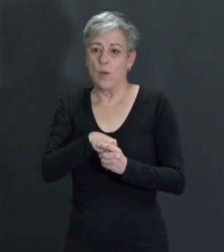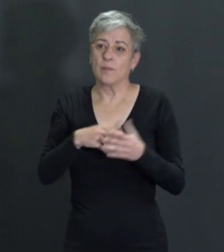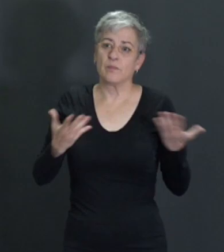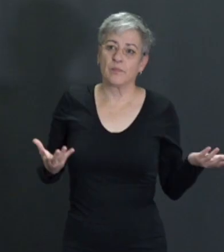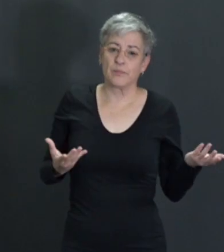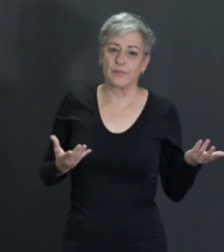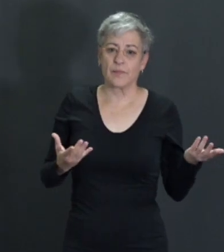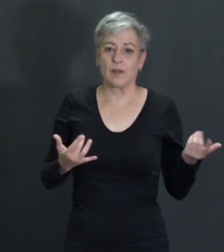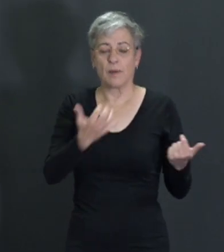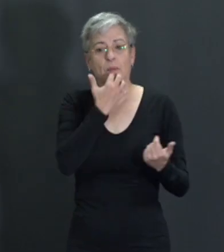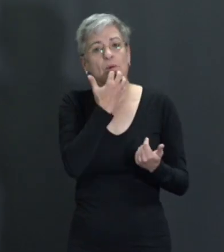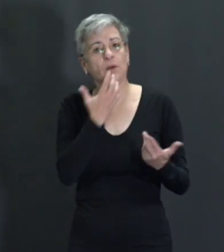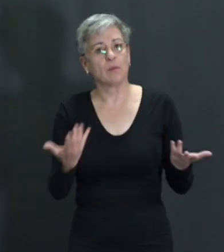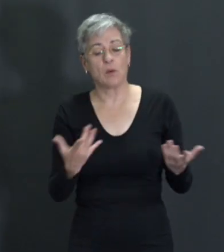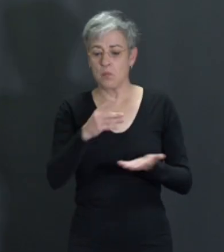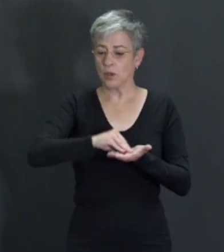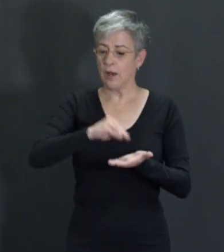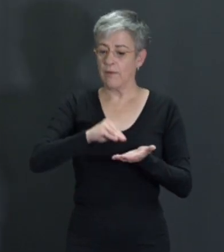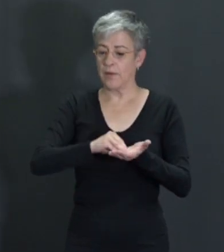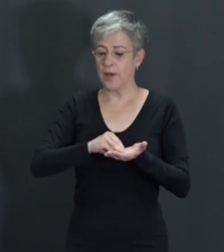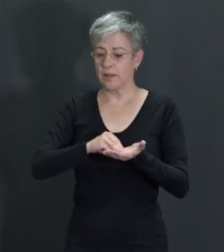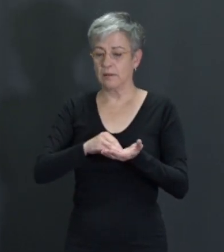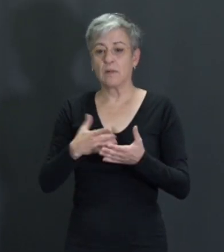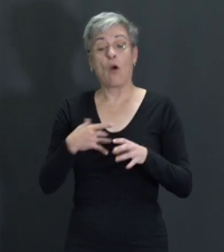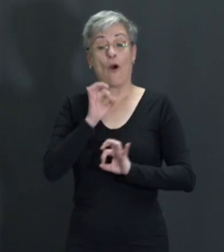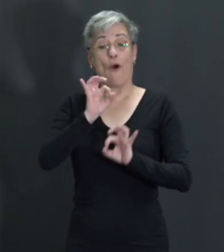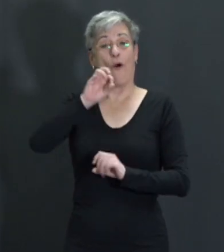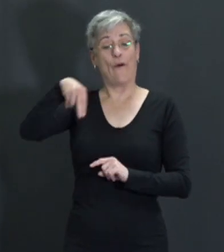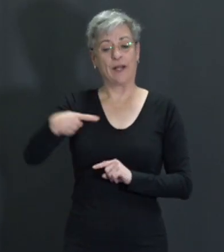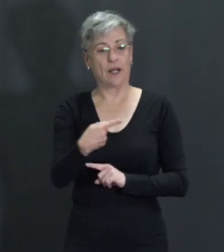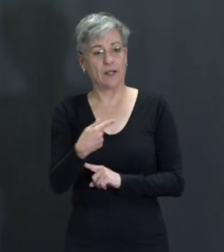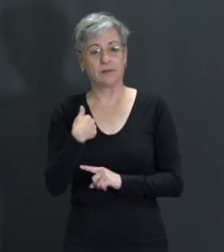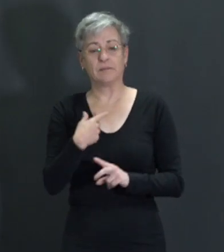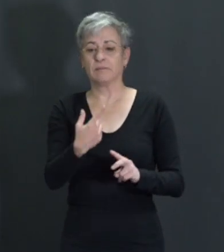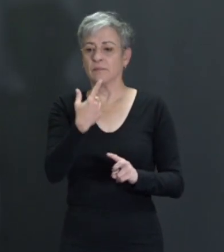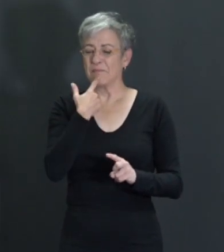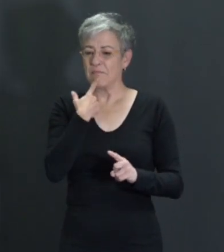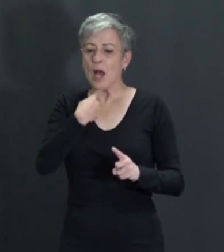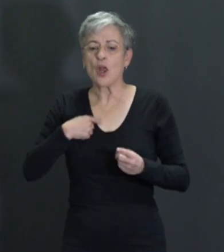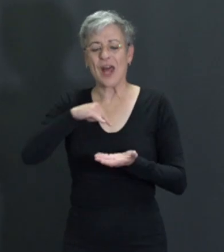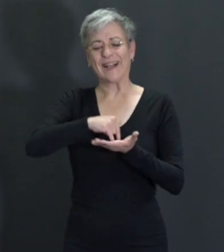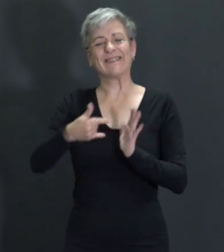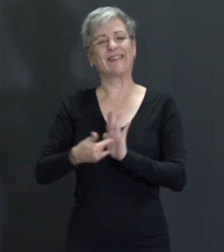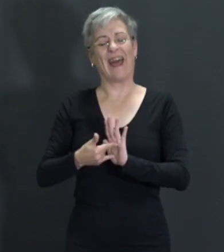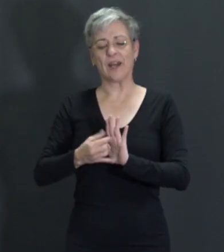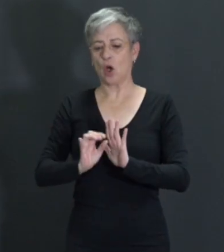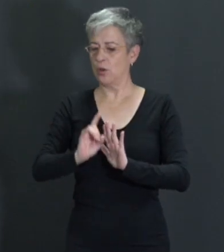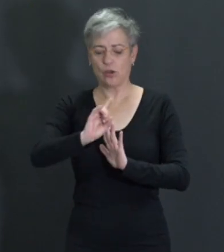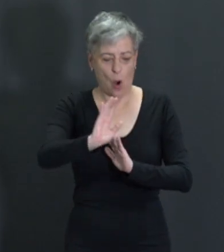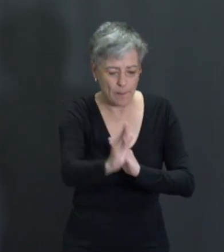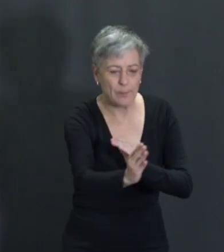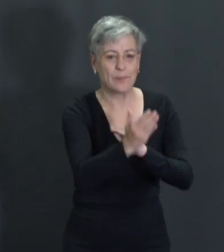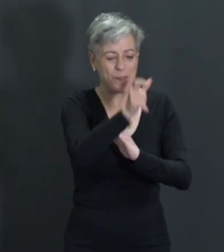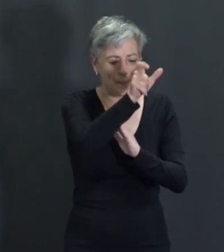o en primera persona, porque es verdad que muchas veces que hay organizaciones que nos hablan técnicos. No. Aquí hay que poner a las propias